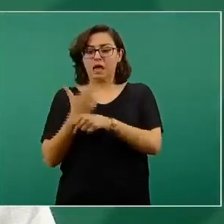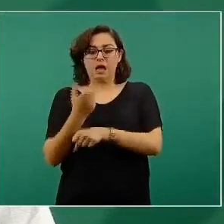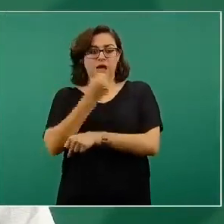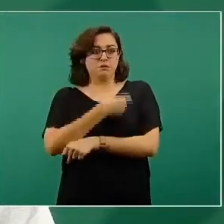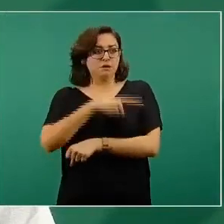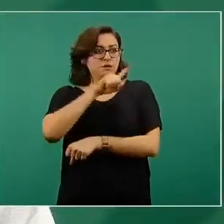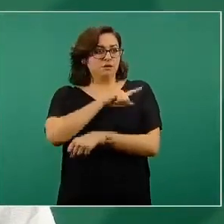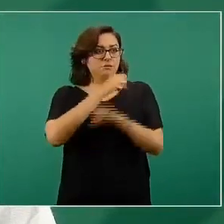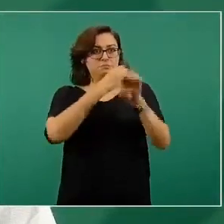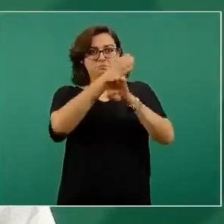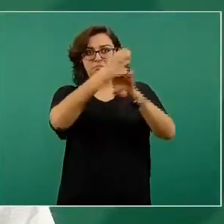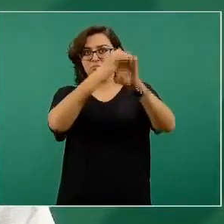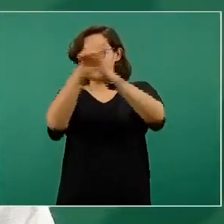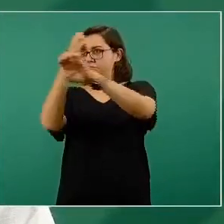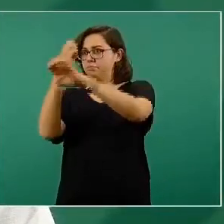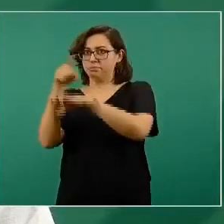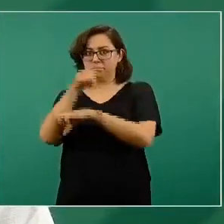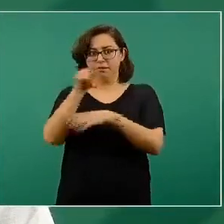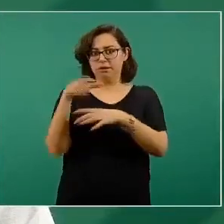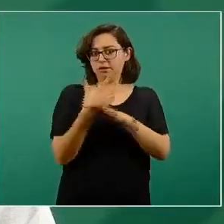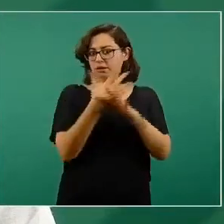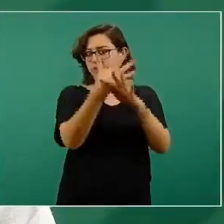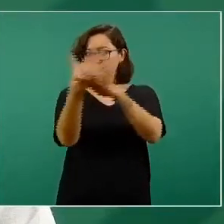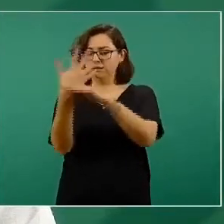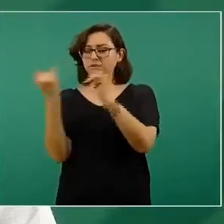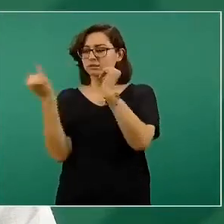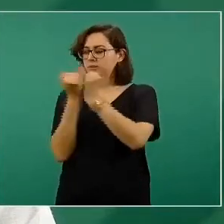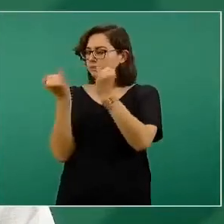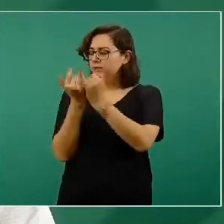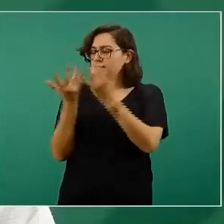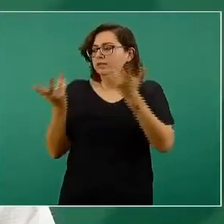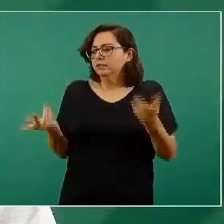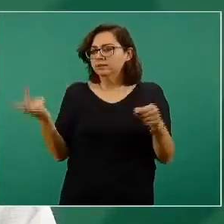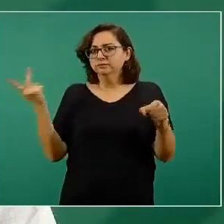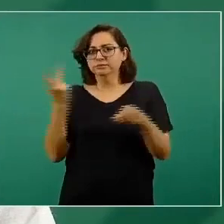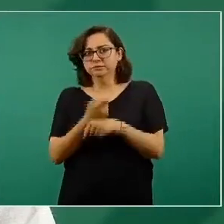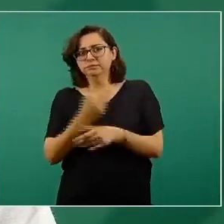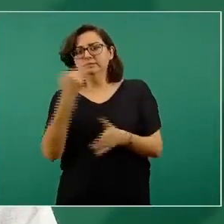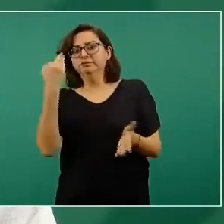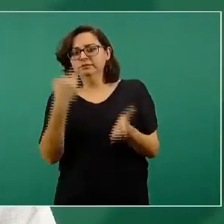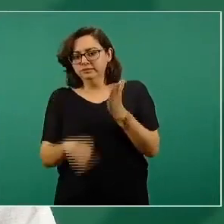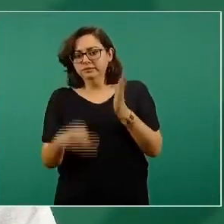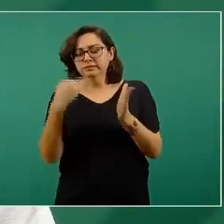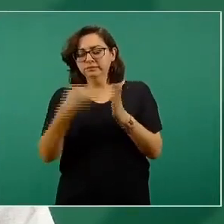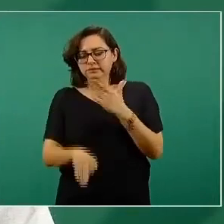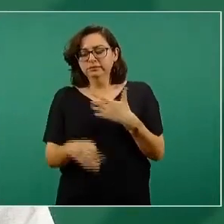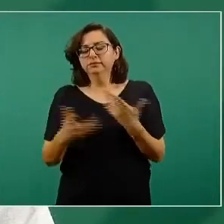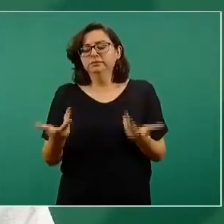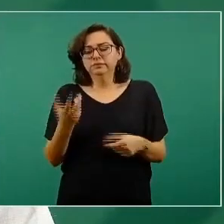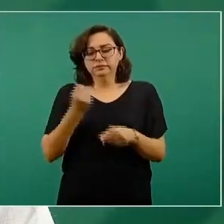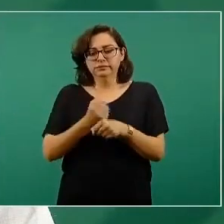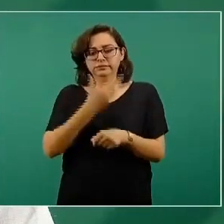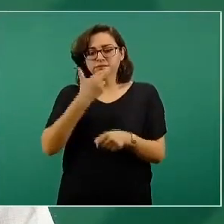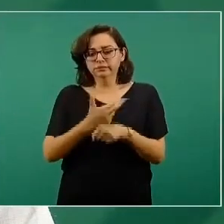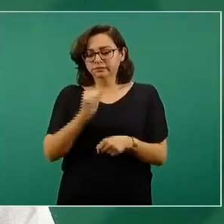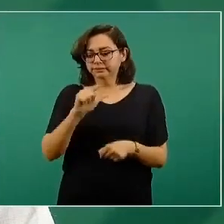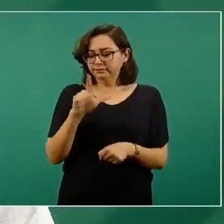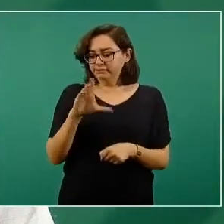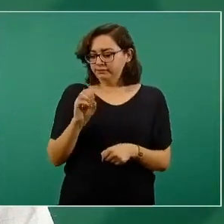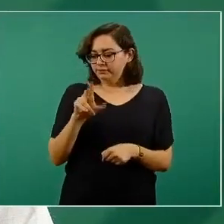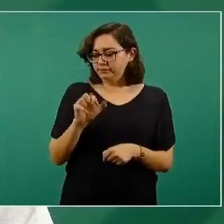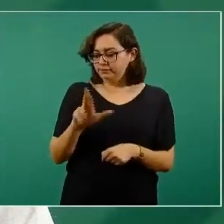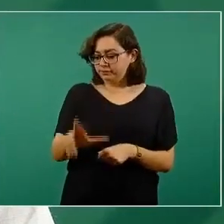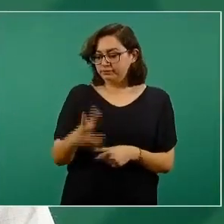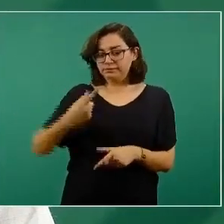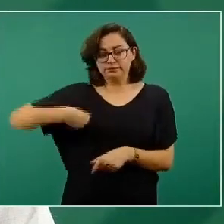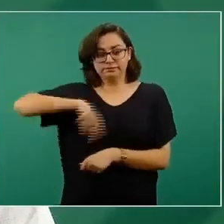se pronunciaron en este mismo sentido, que es de interés del secretario de Salud, el doctor Alcocer, y de todos quienes